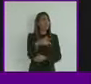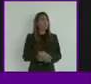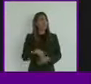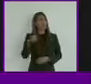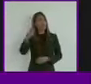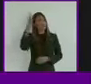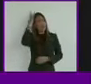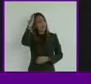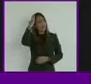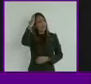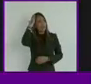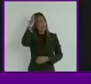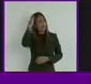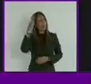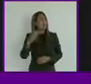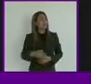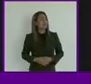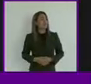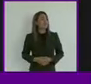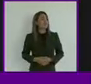llama Maestosía Hitler.